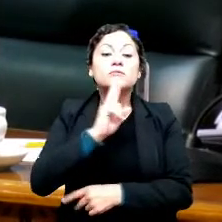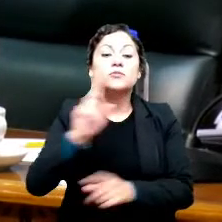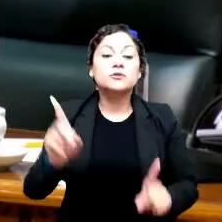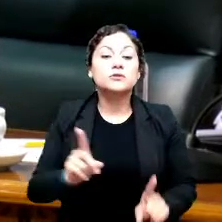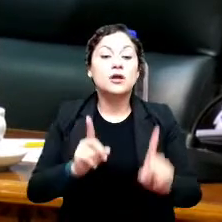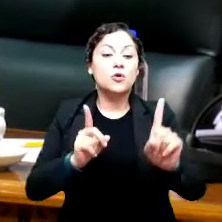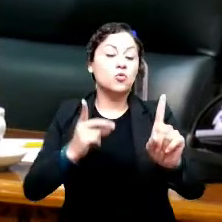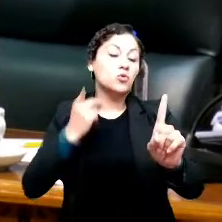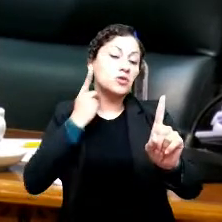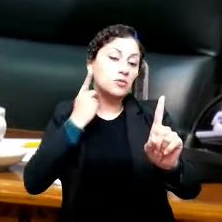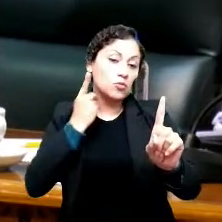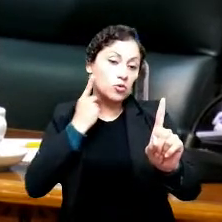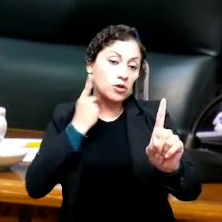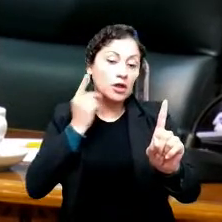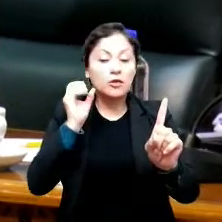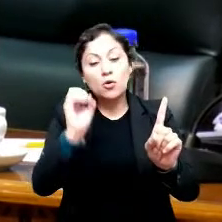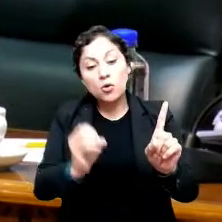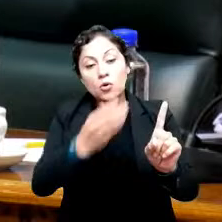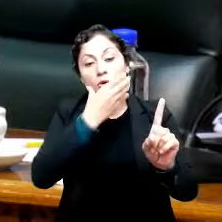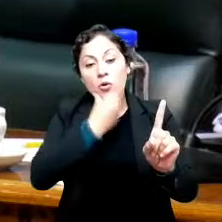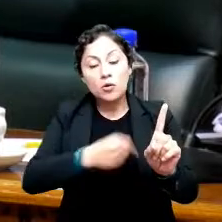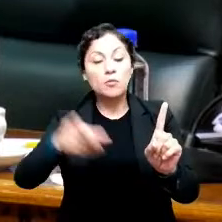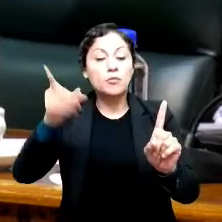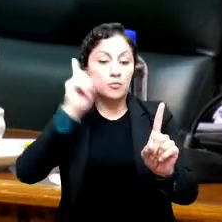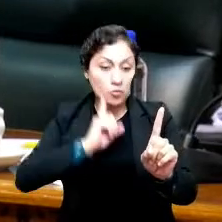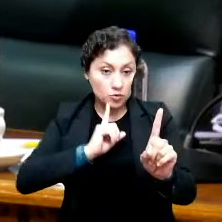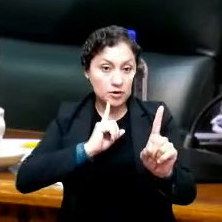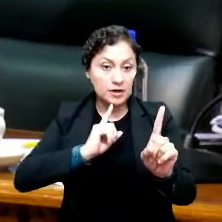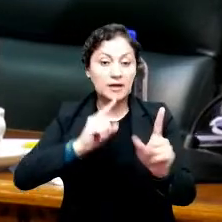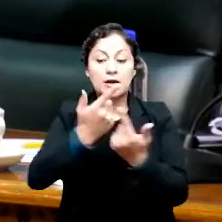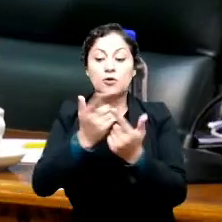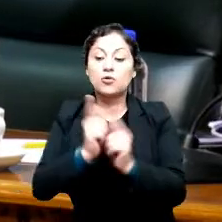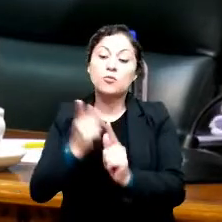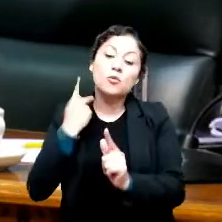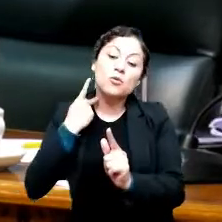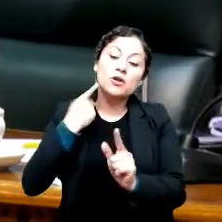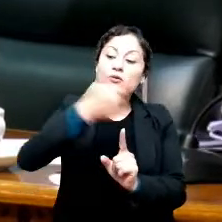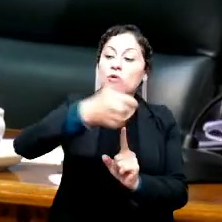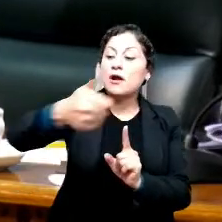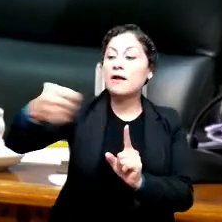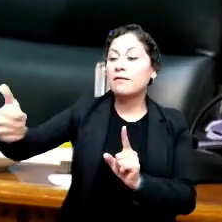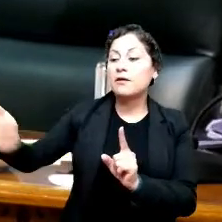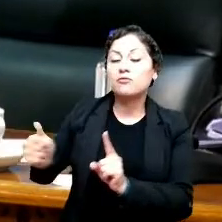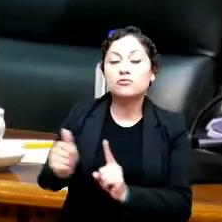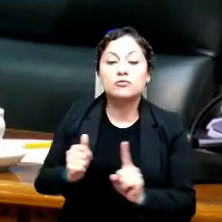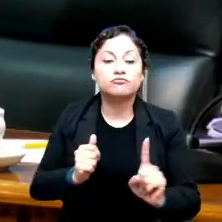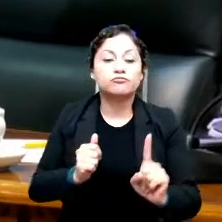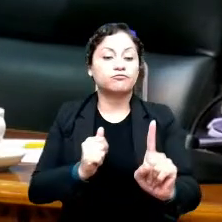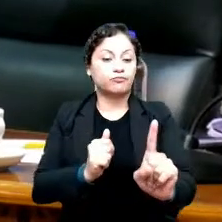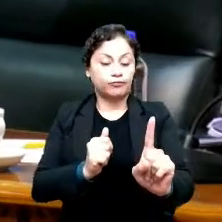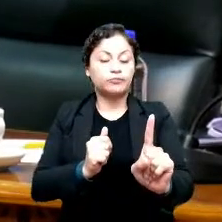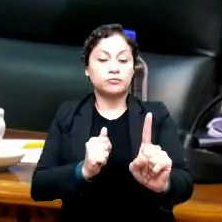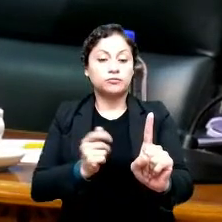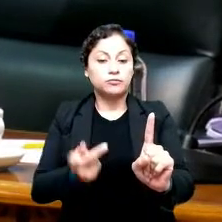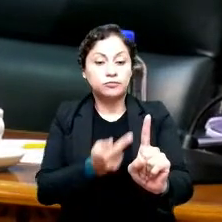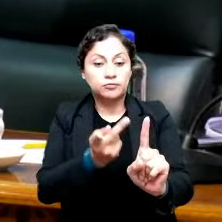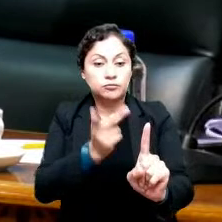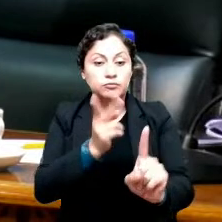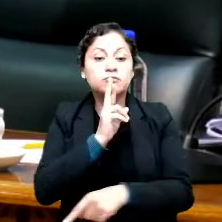o una diputada de cada grupo parlamentario. 3. Las participaciones